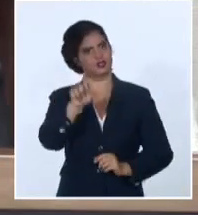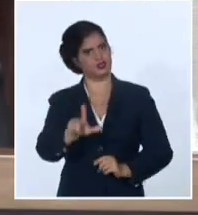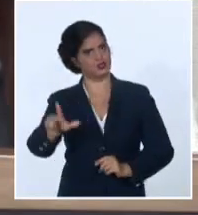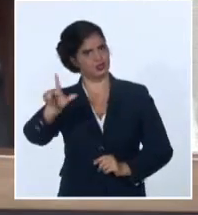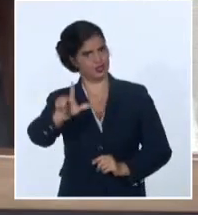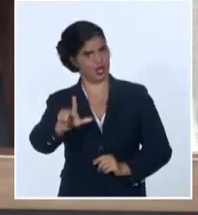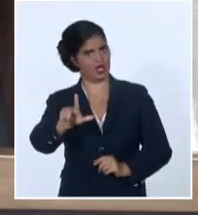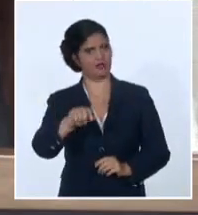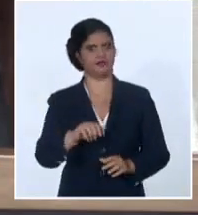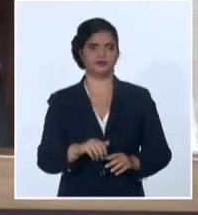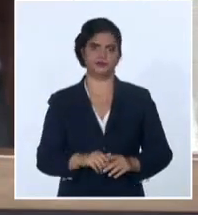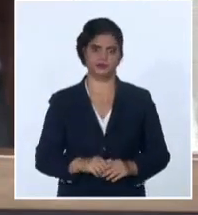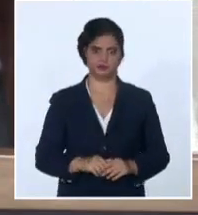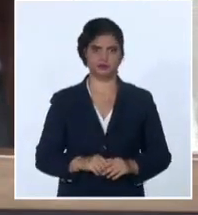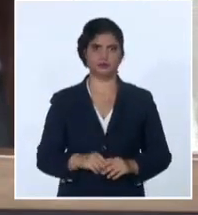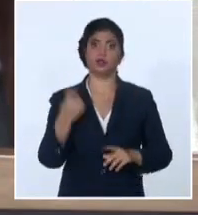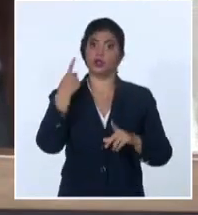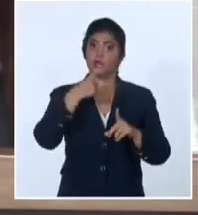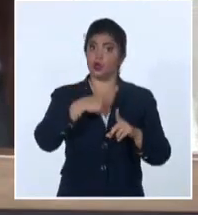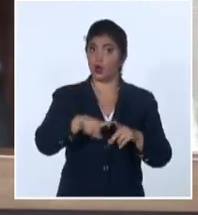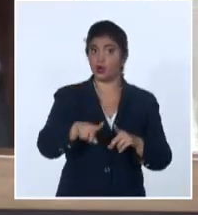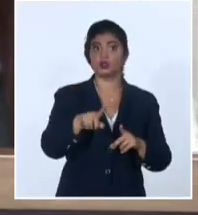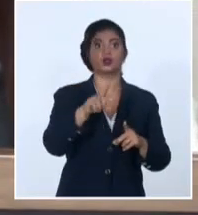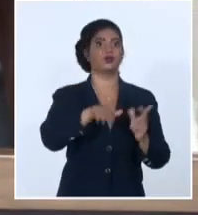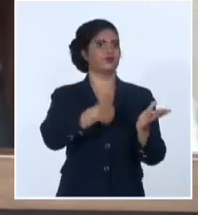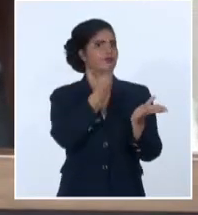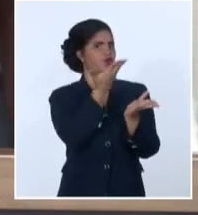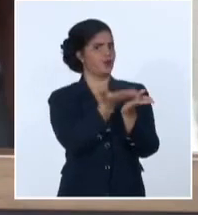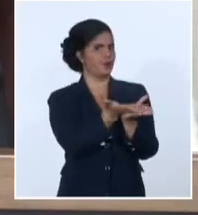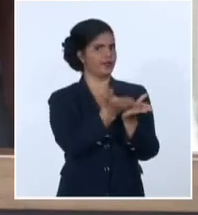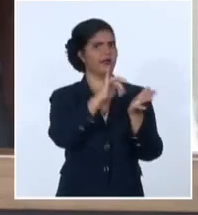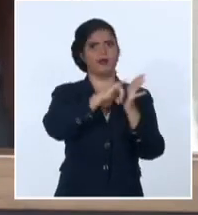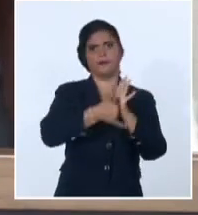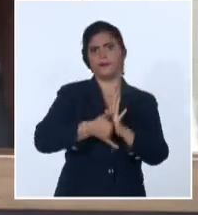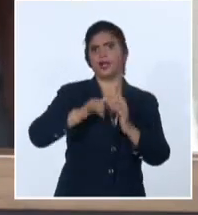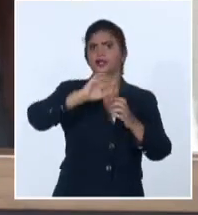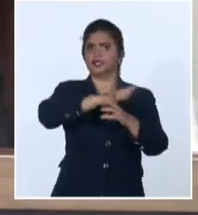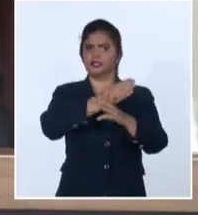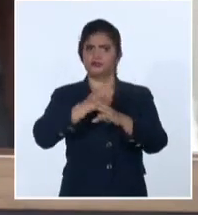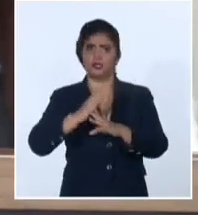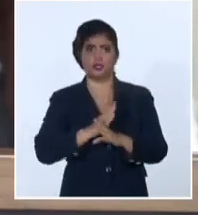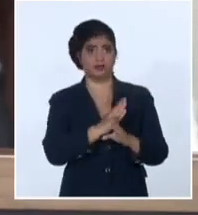tenemos otros en negociación, como la agenda económica bilateral para el periodo